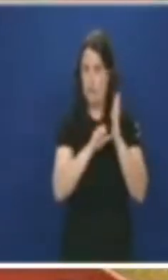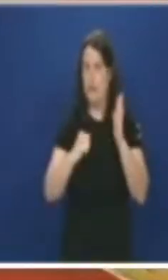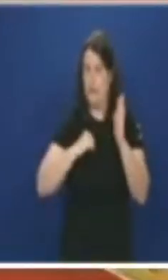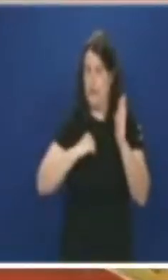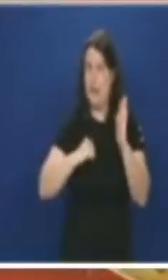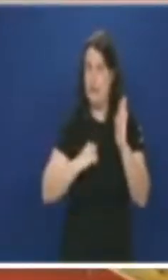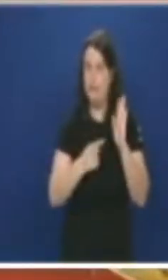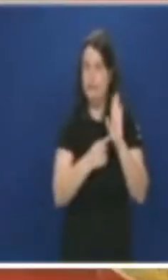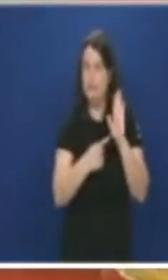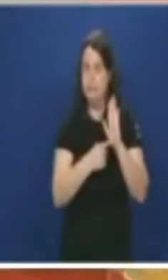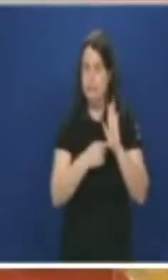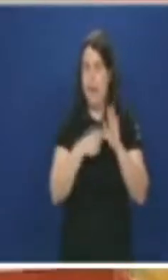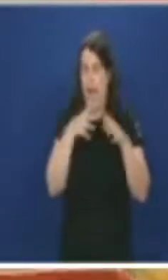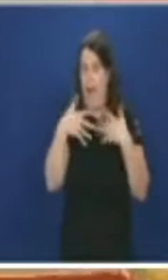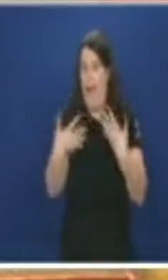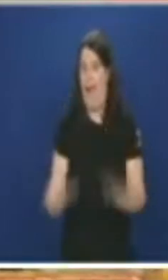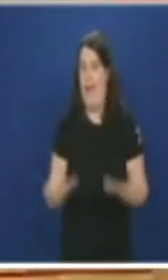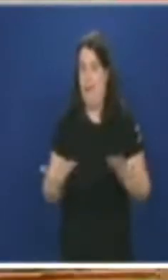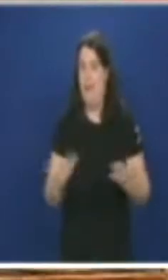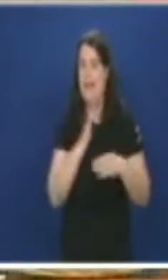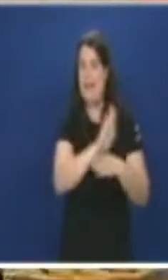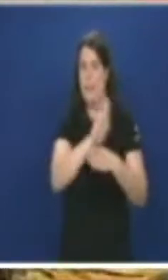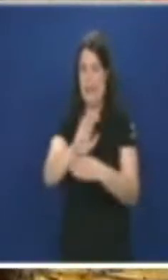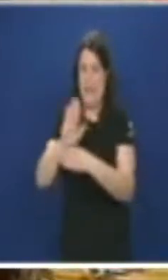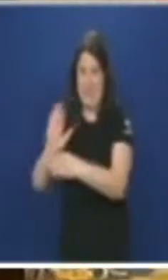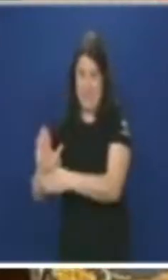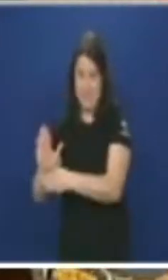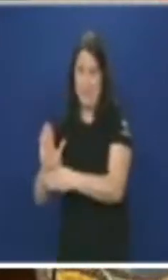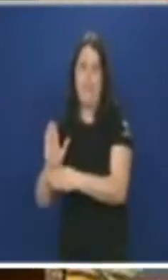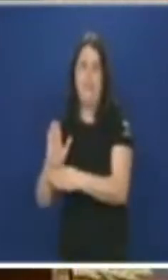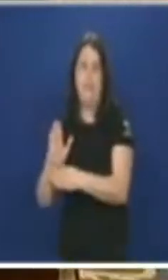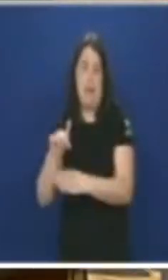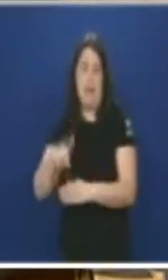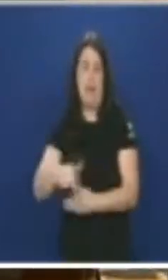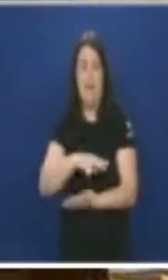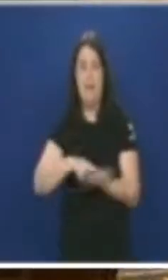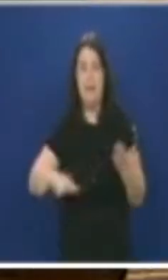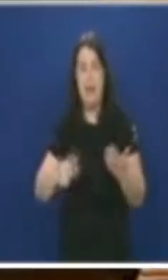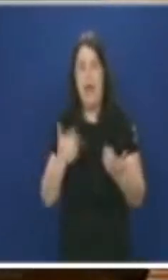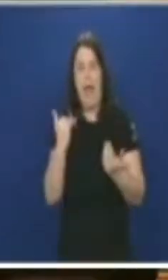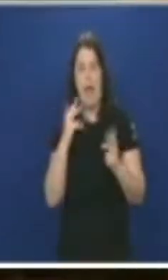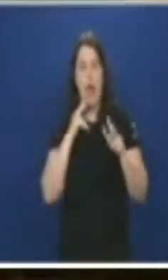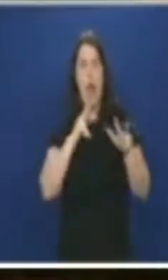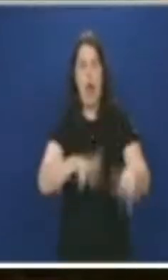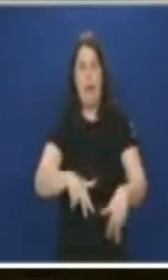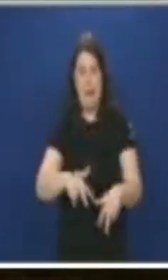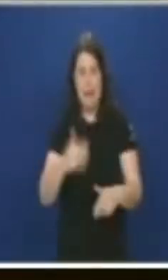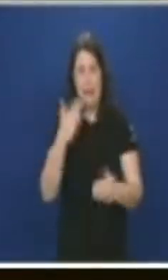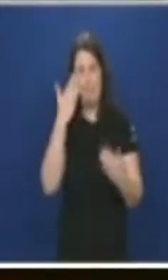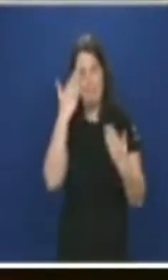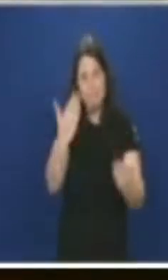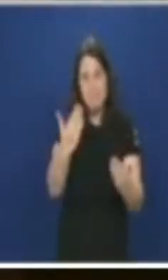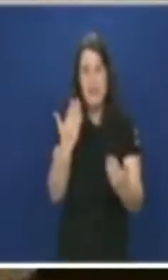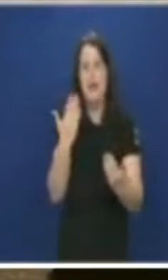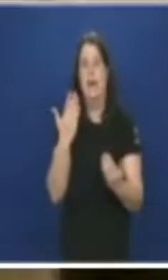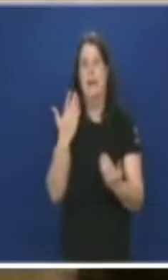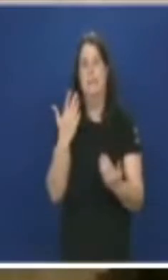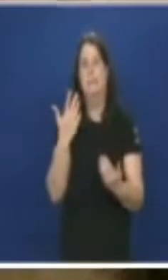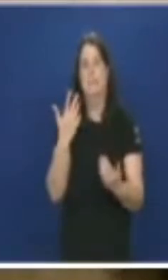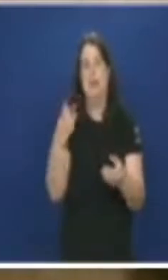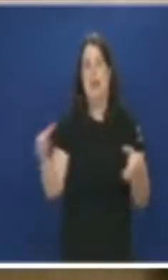actuais representantes lexítimos de Galicia homenaxean e recoñecen a Xeración